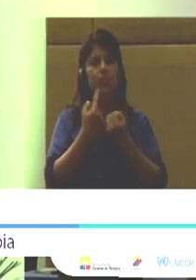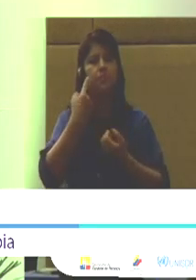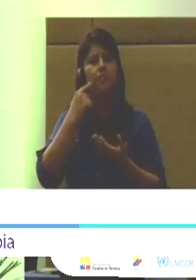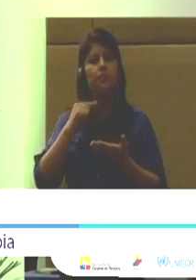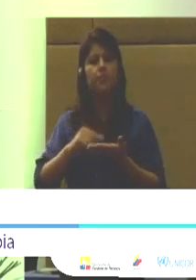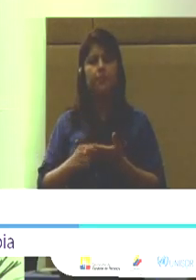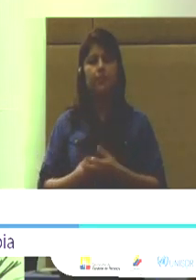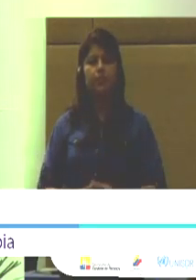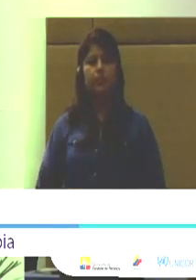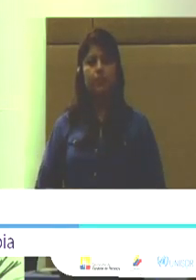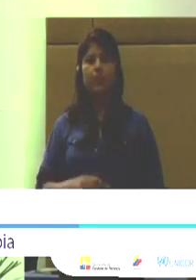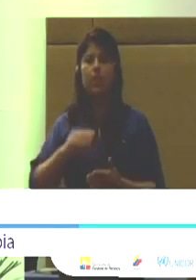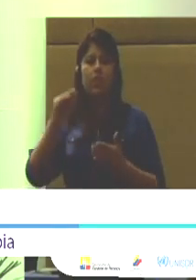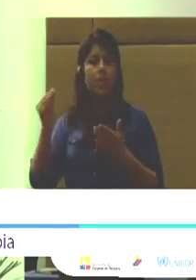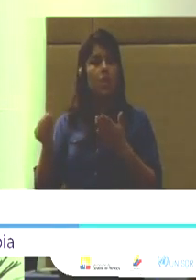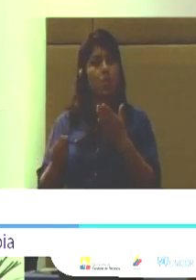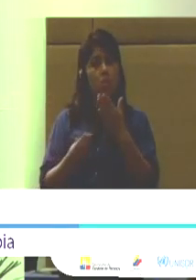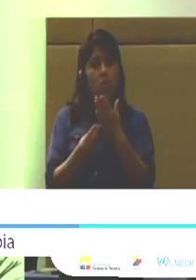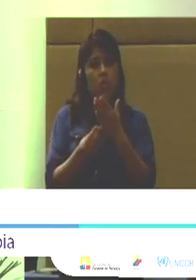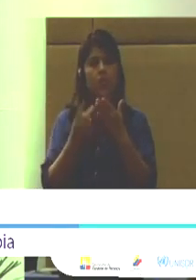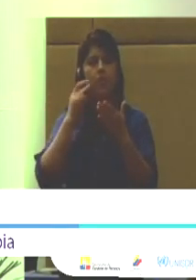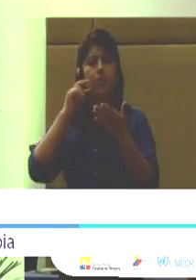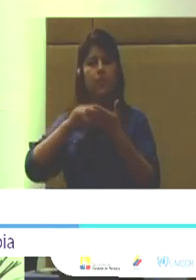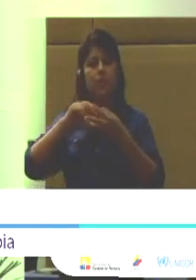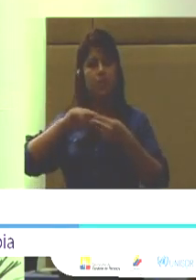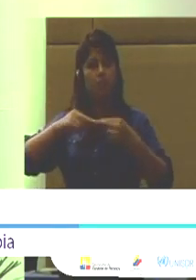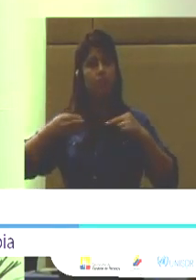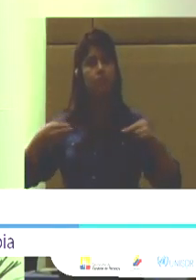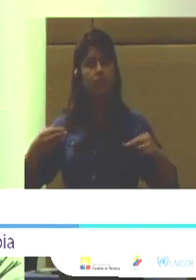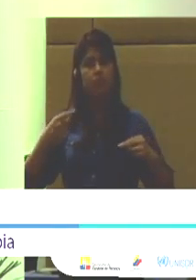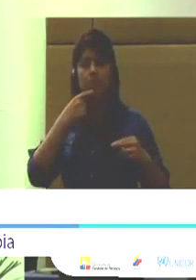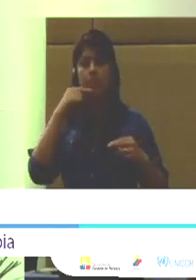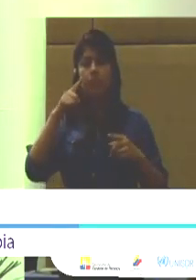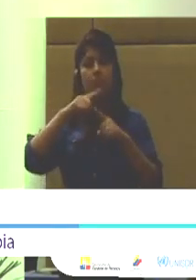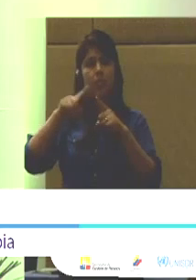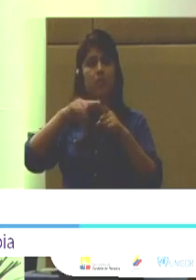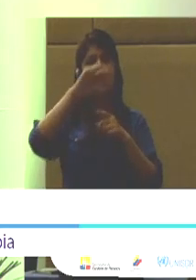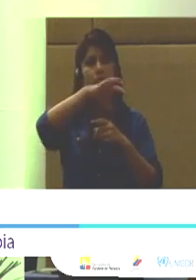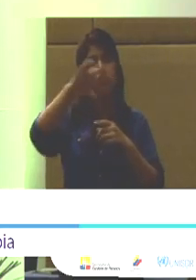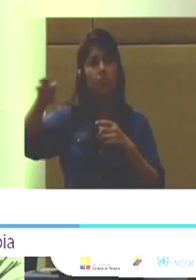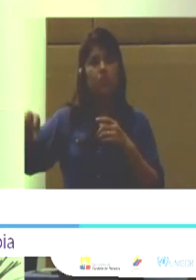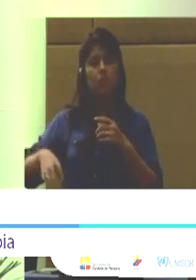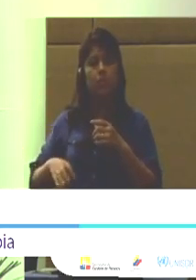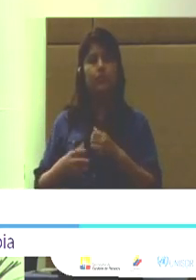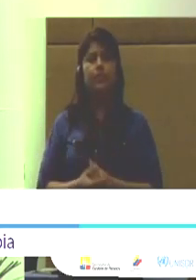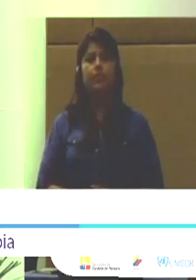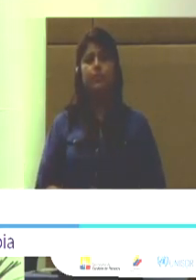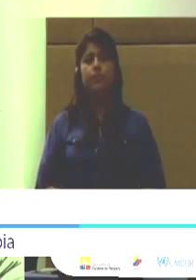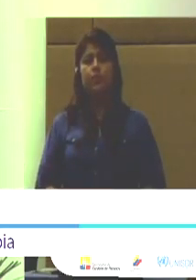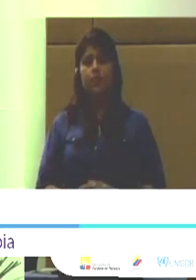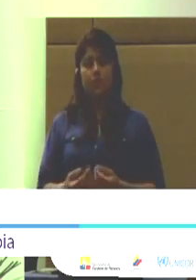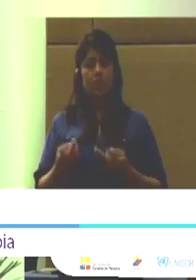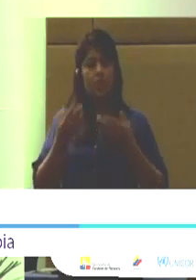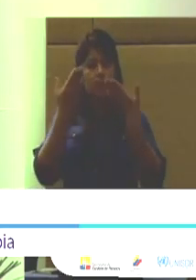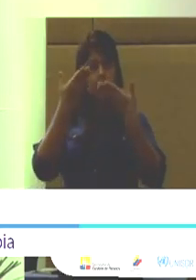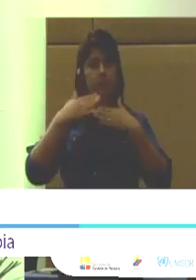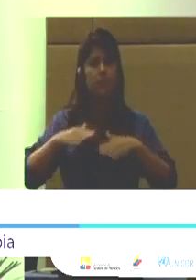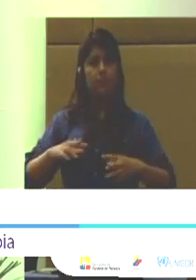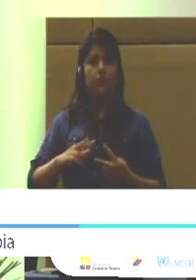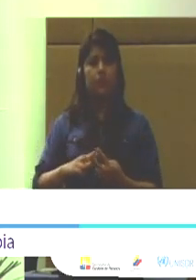a aumentar la resiliencia en las poblaciones. Y ya, pues, qué